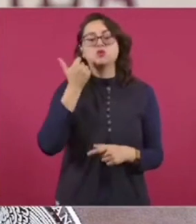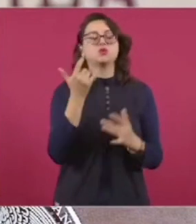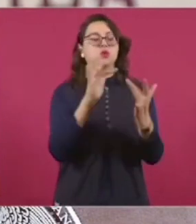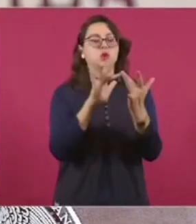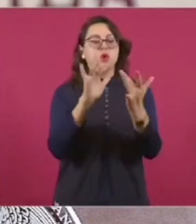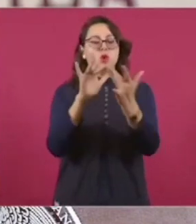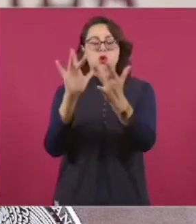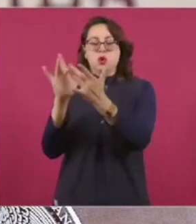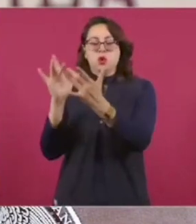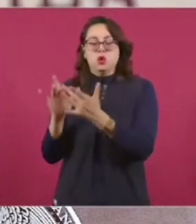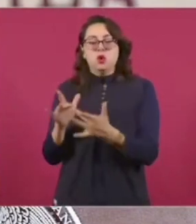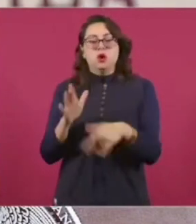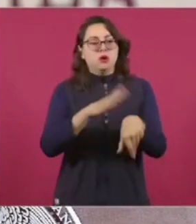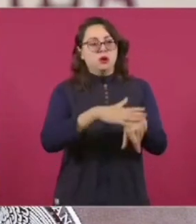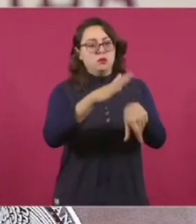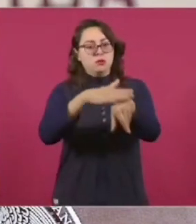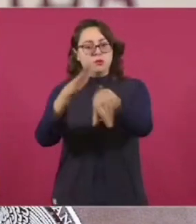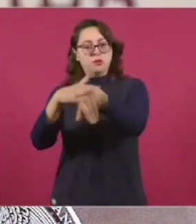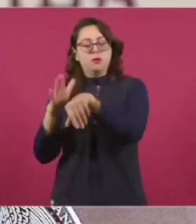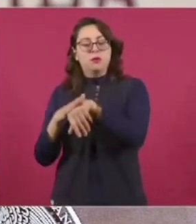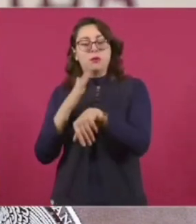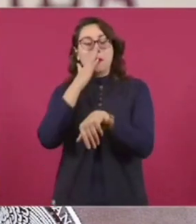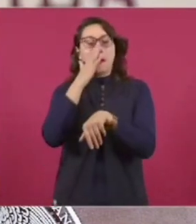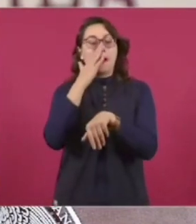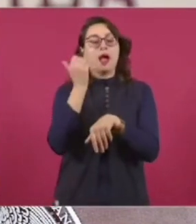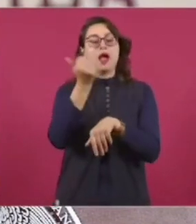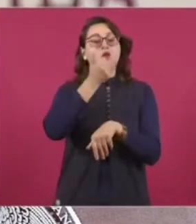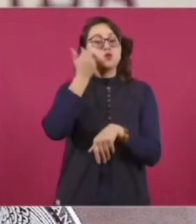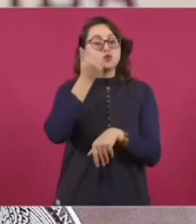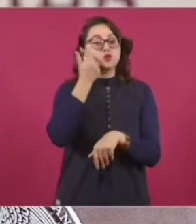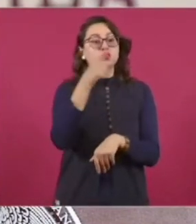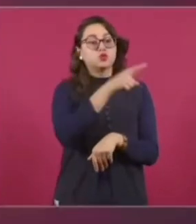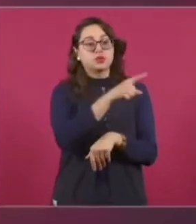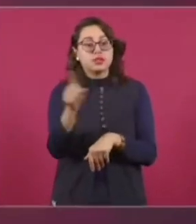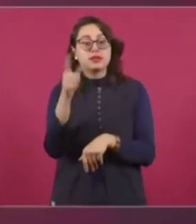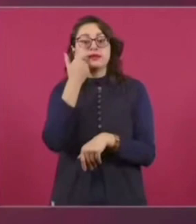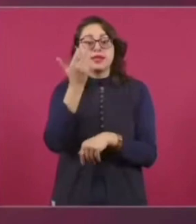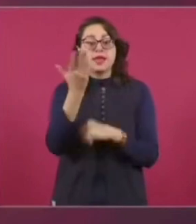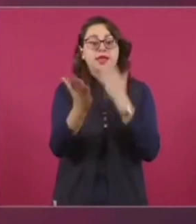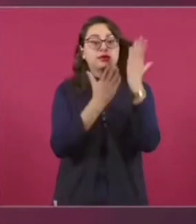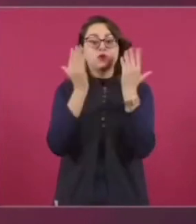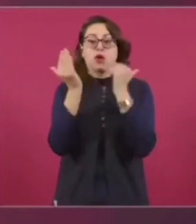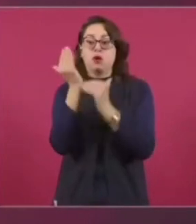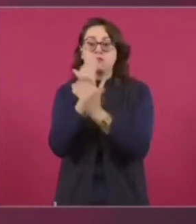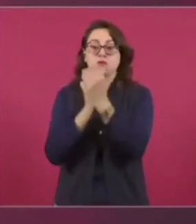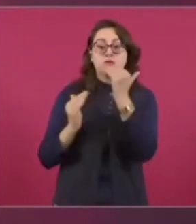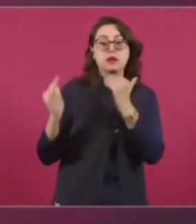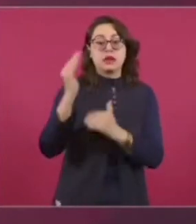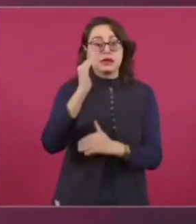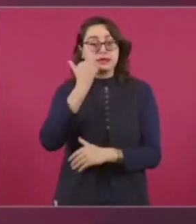de posgrado los invitamos a informarse y a no dejarse llevar por la desinformación, la manipulación.